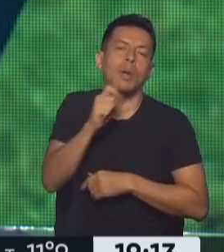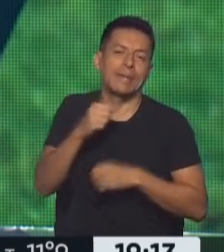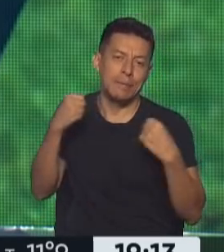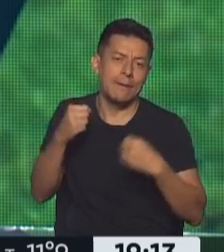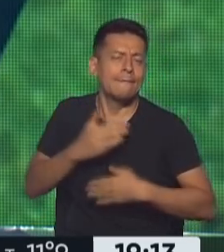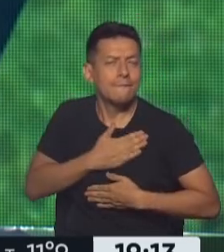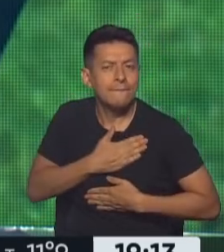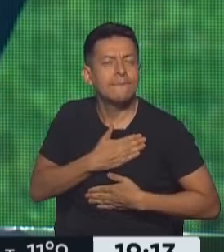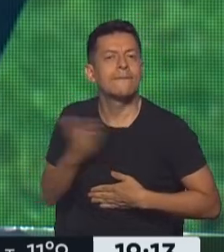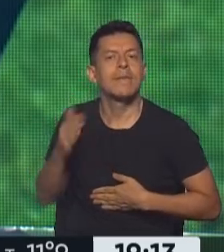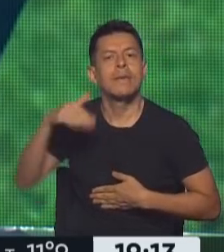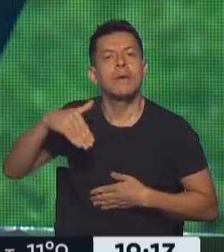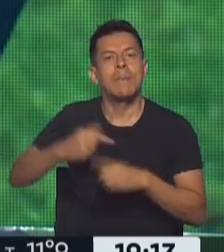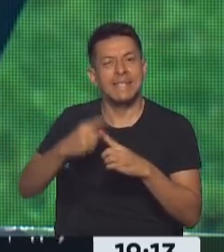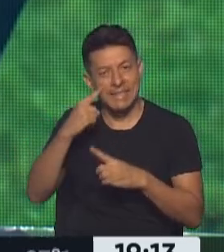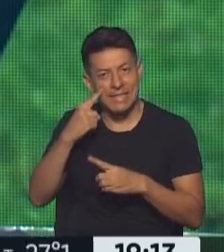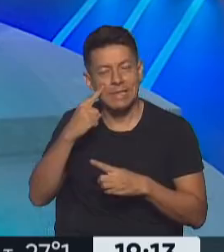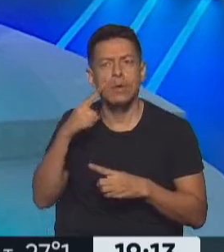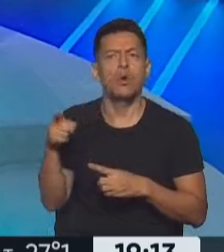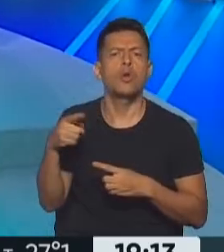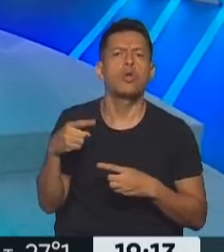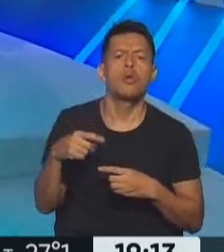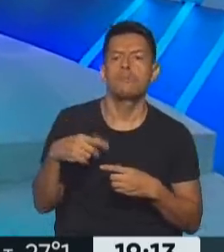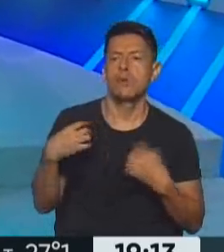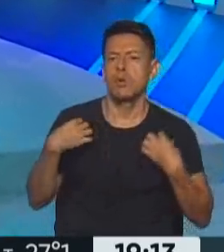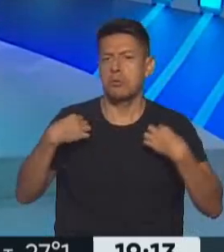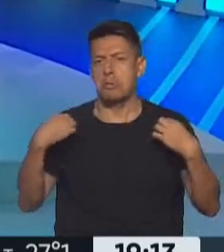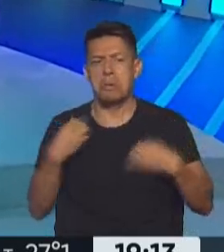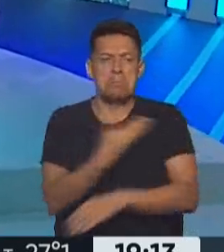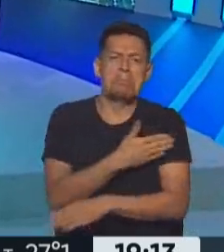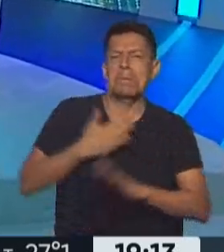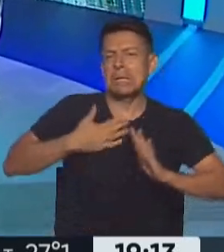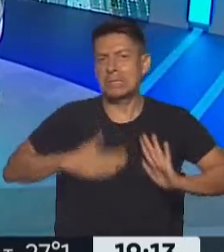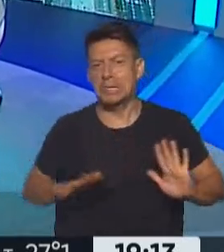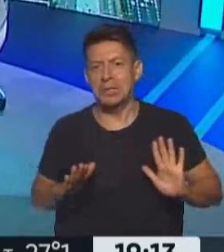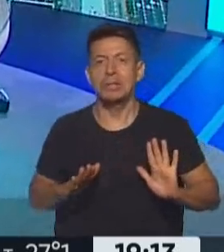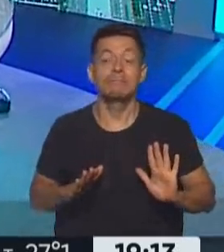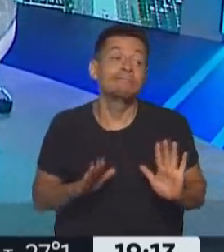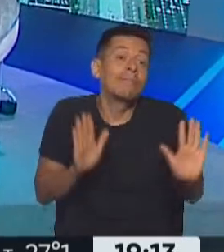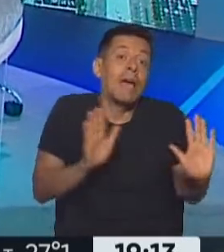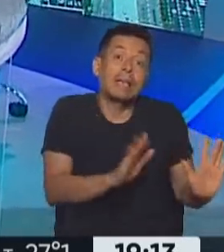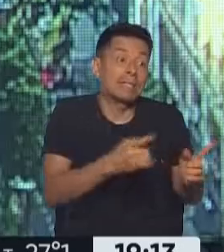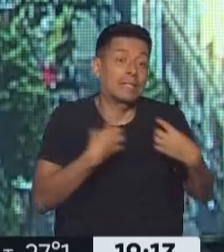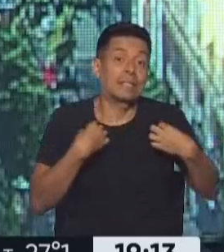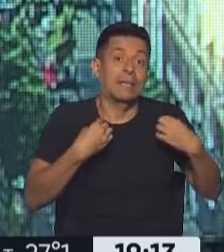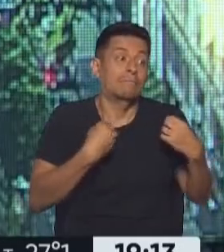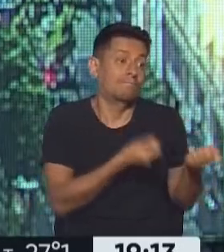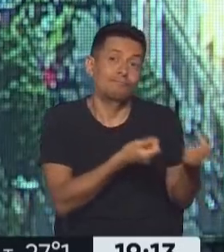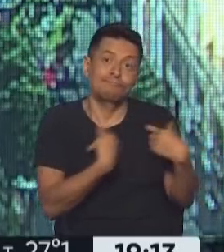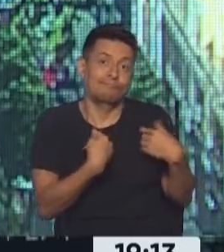queridos amigos maximiliano staiman concebido con un look remerita tranquilo así me dejan actuar es así